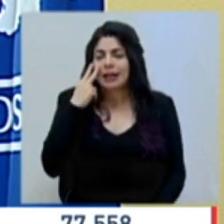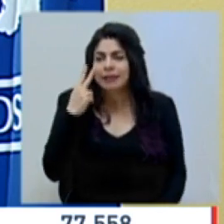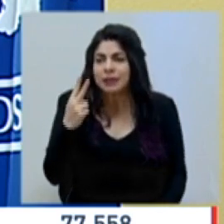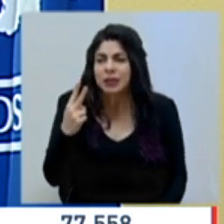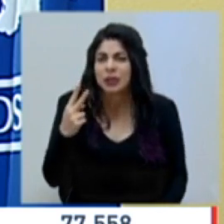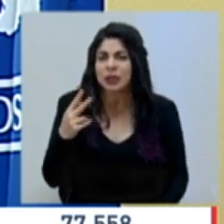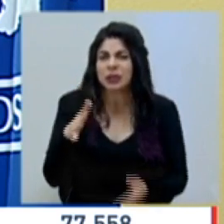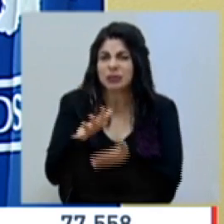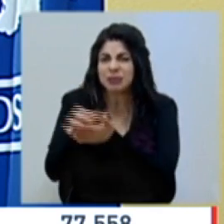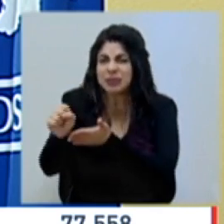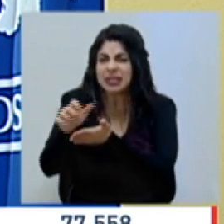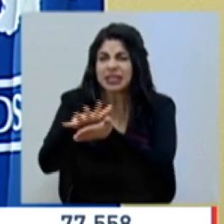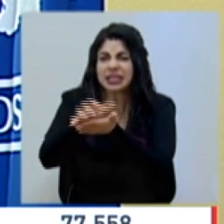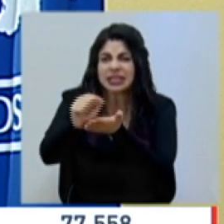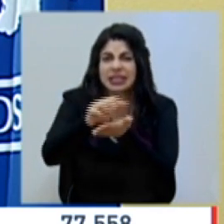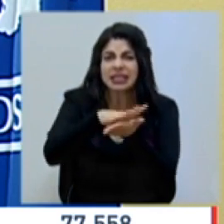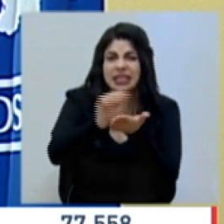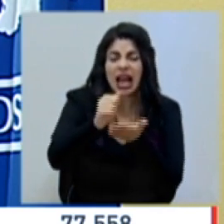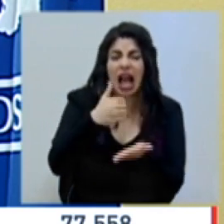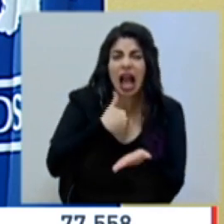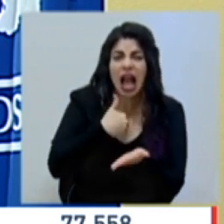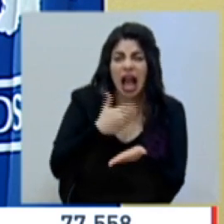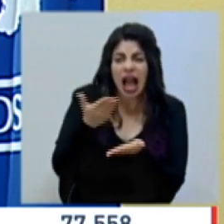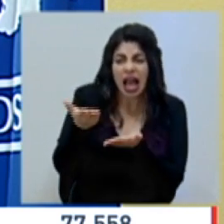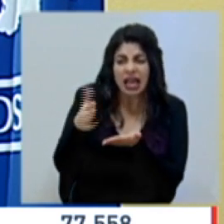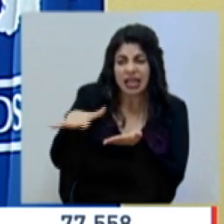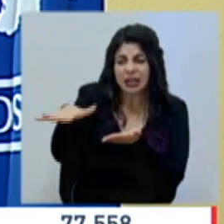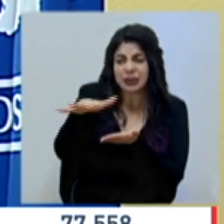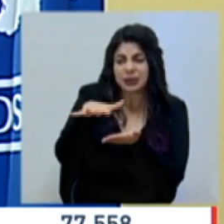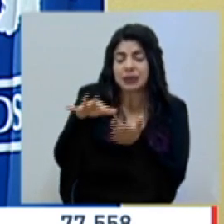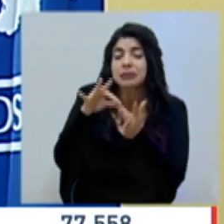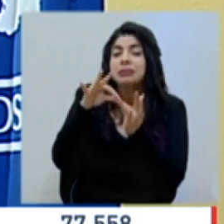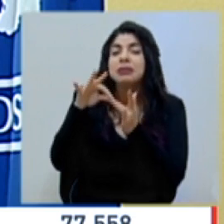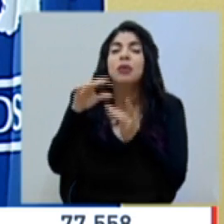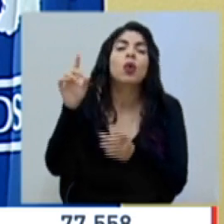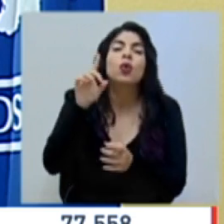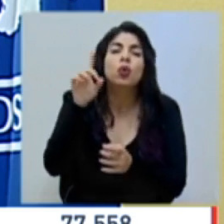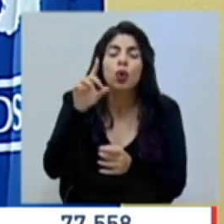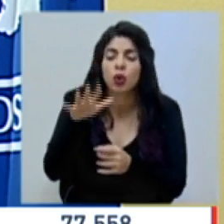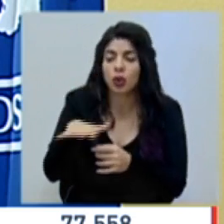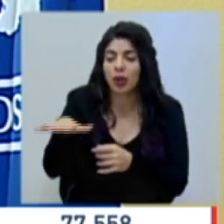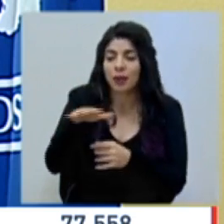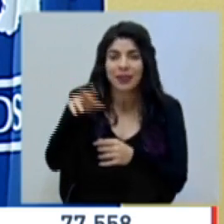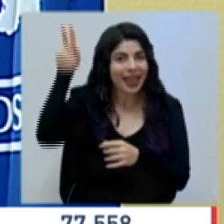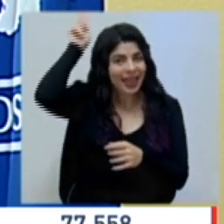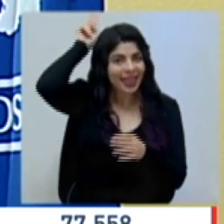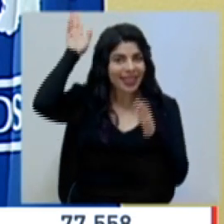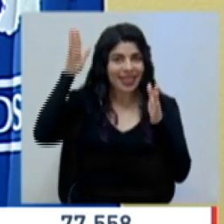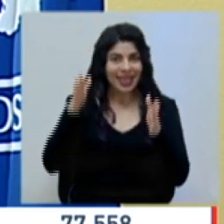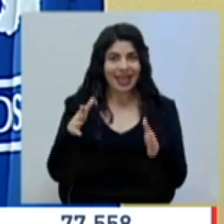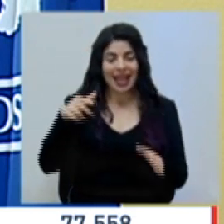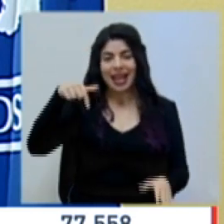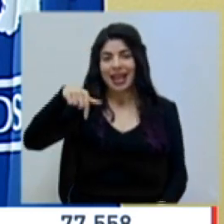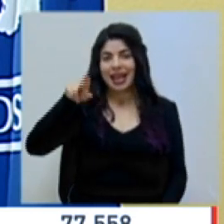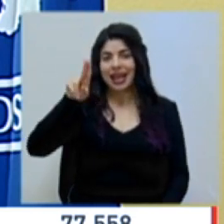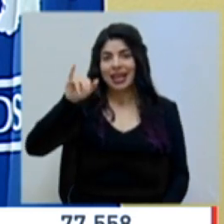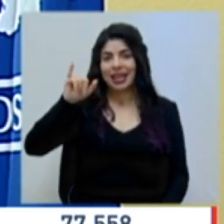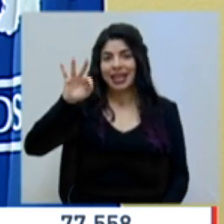varios impactos que se tienen, sobre todo en el territorio indígena de